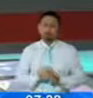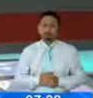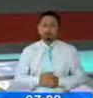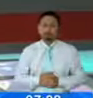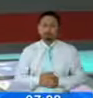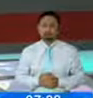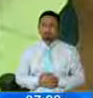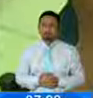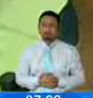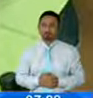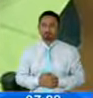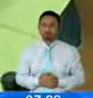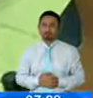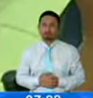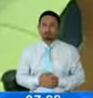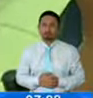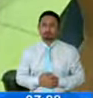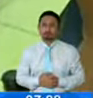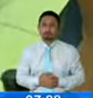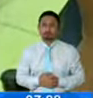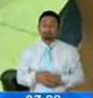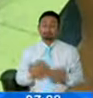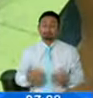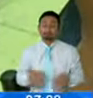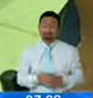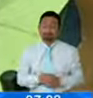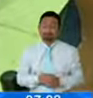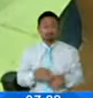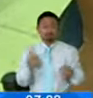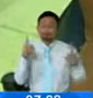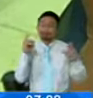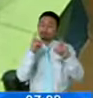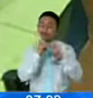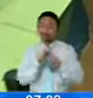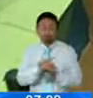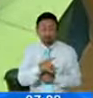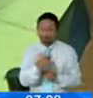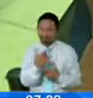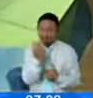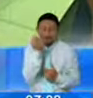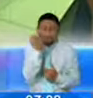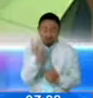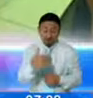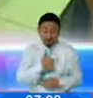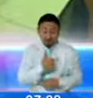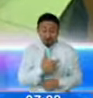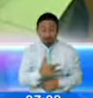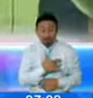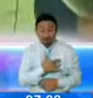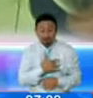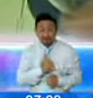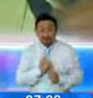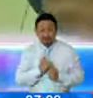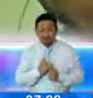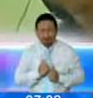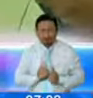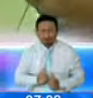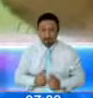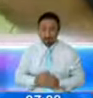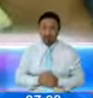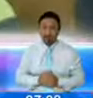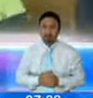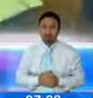ley. Muy difícil. Si ustedes no supieran cómo yo pasé con ese. Se enteró de la